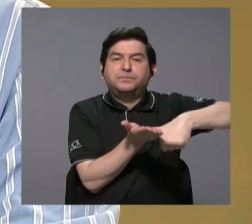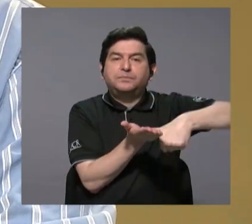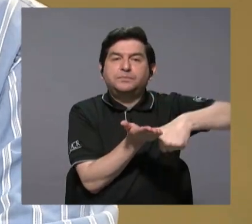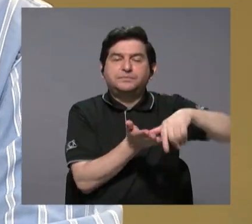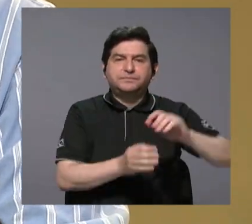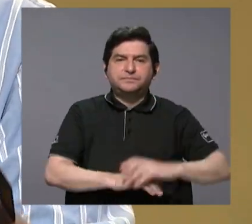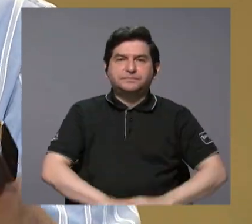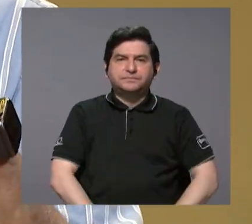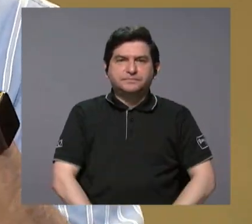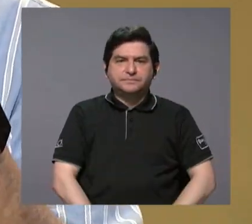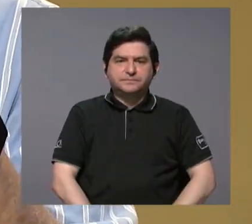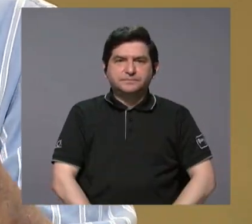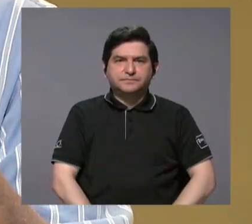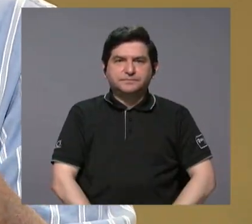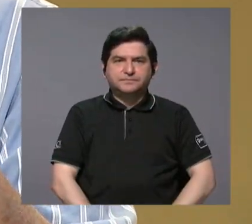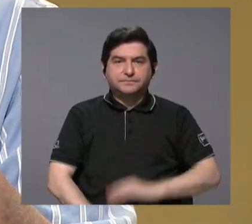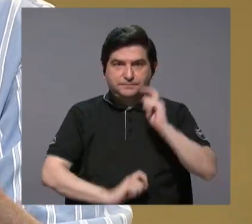que